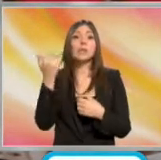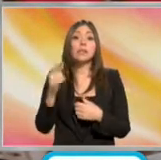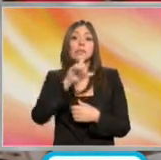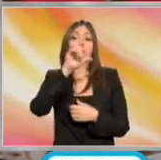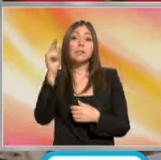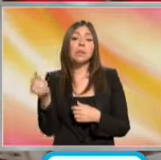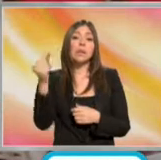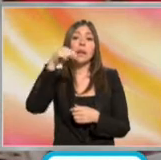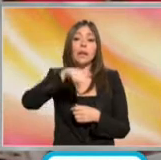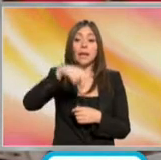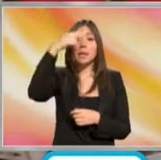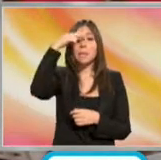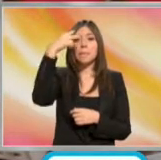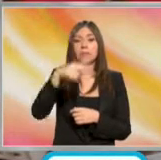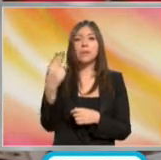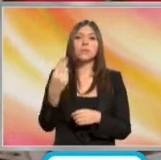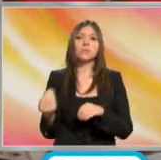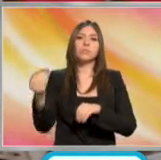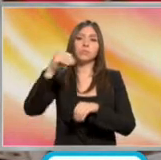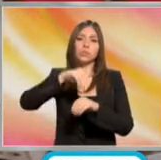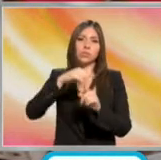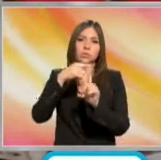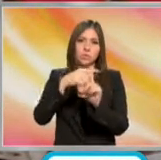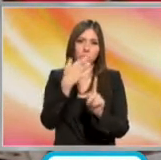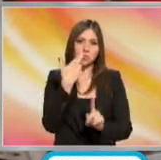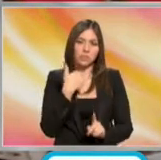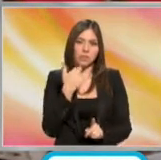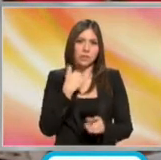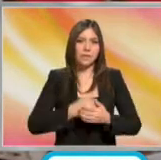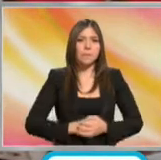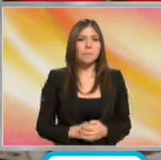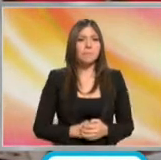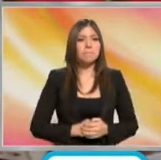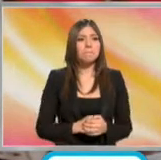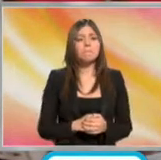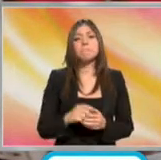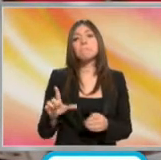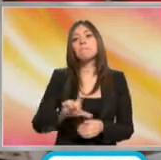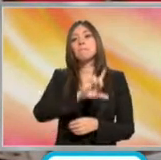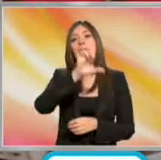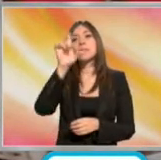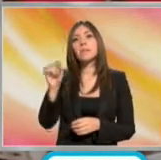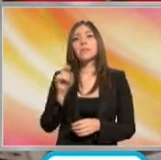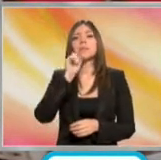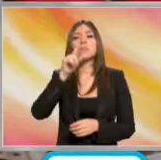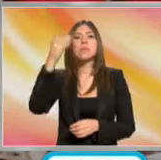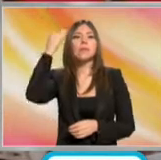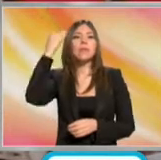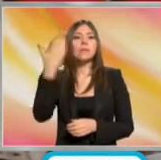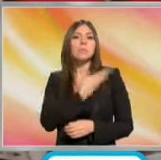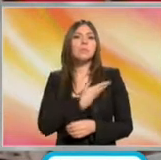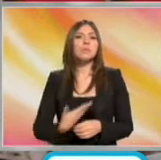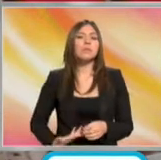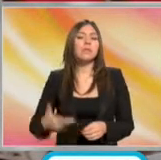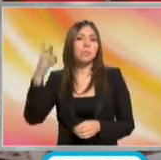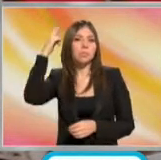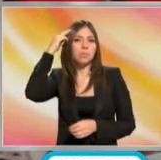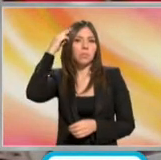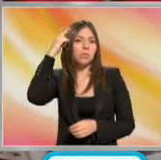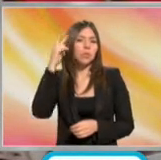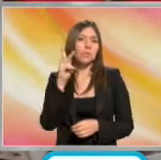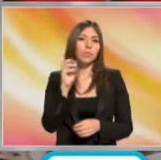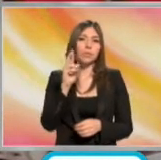México se instale una Cruz Roja. Para ese entonces, en la época de don Porfirio Díaz,